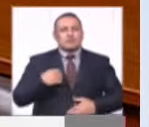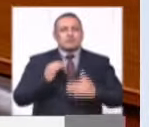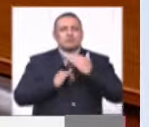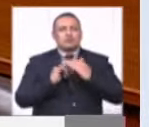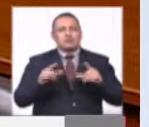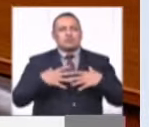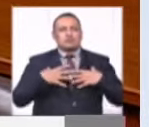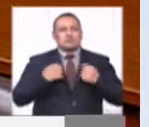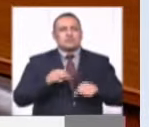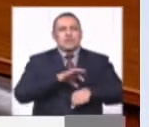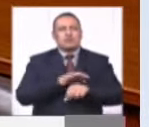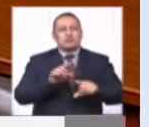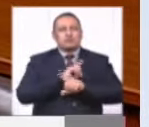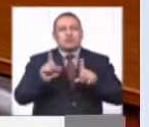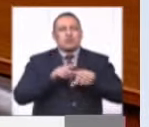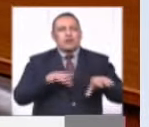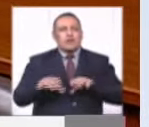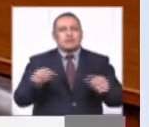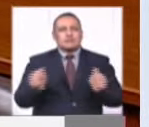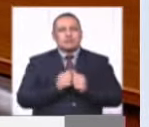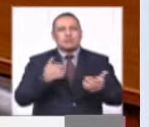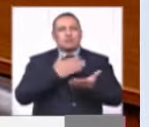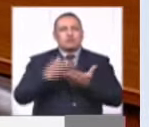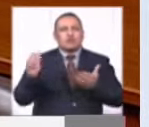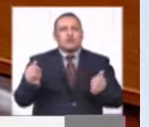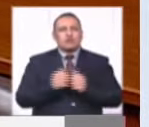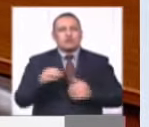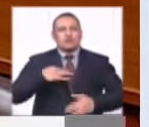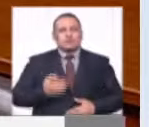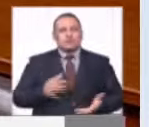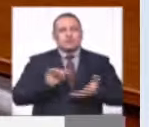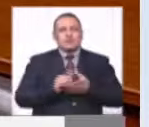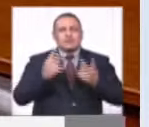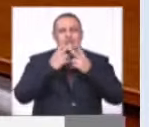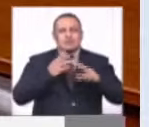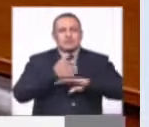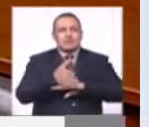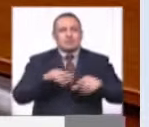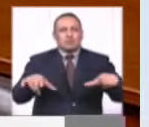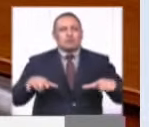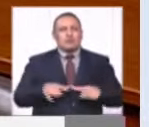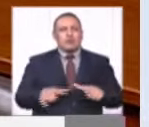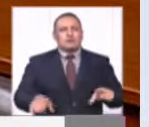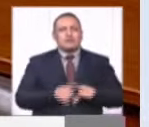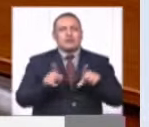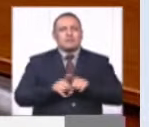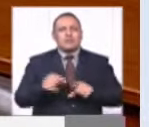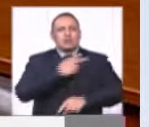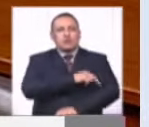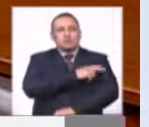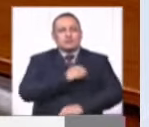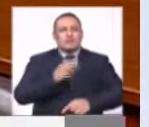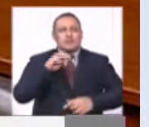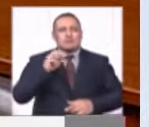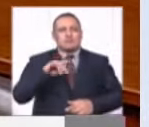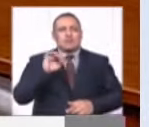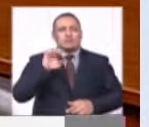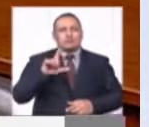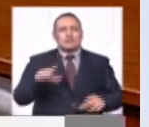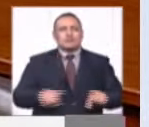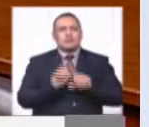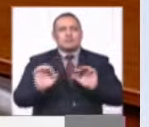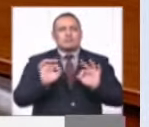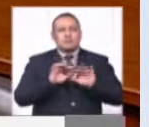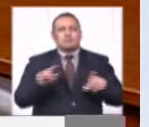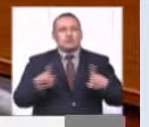con el Ministerio de Salud no hacen desocupar a los señores que se encuentran invadiendo esos terrenos. El Hospital Manuel Núñez Butrón, de la